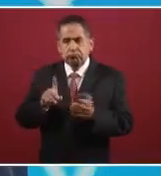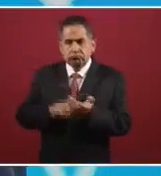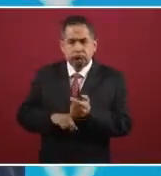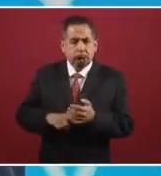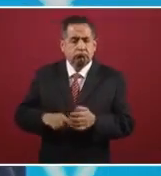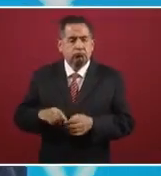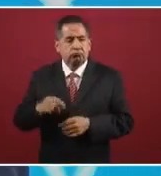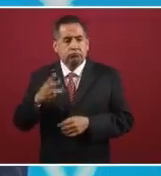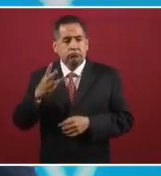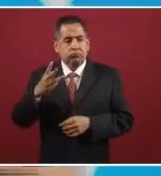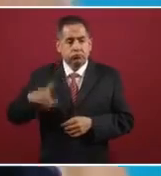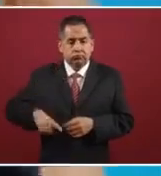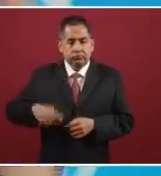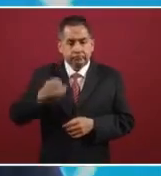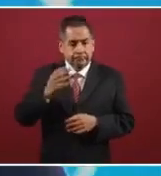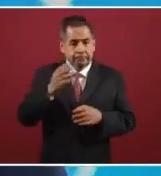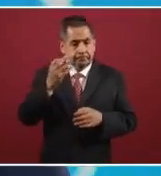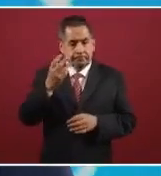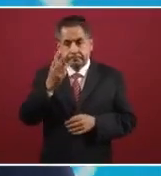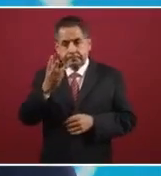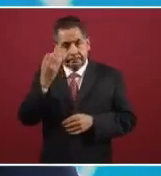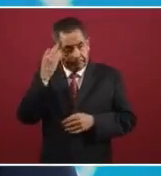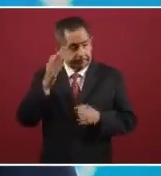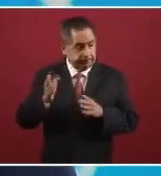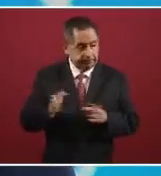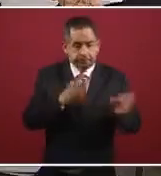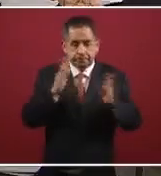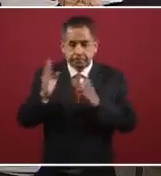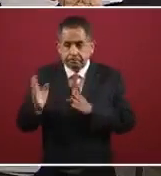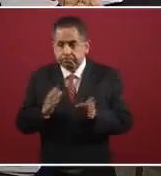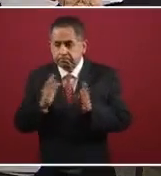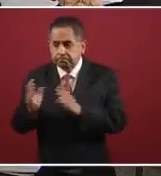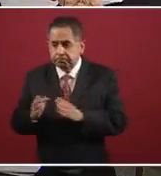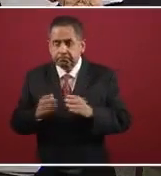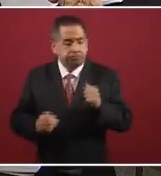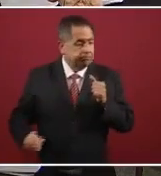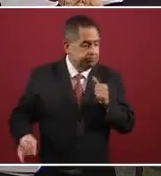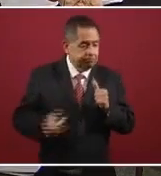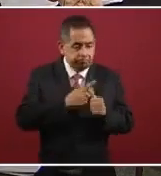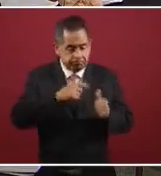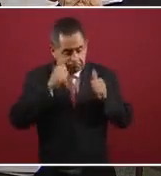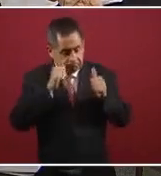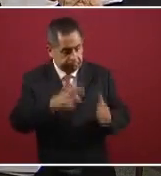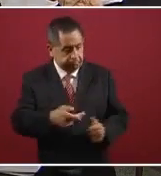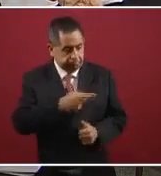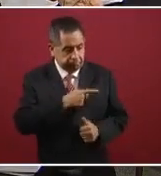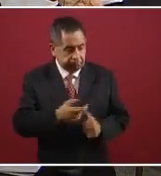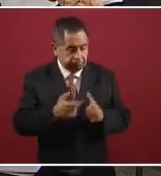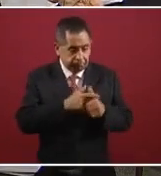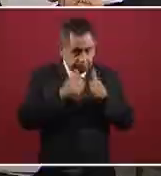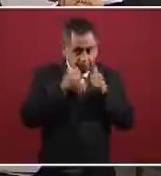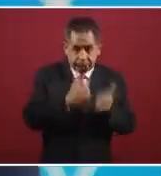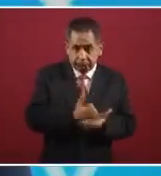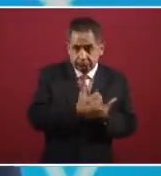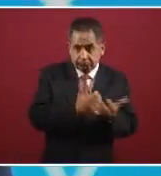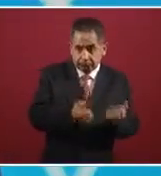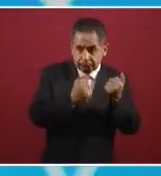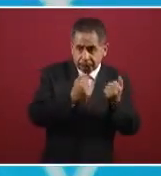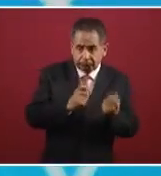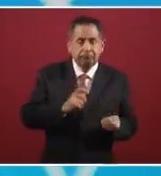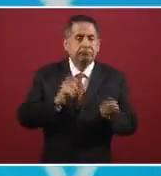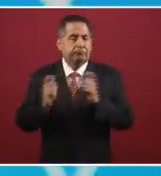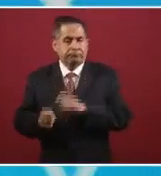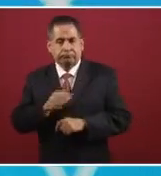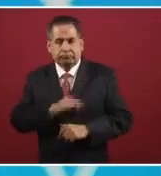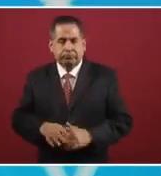tres periodos de gobierno porque en el primero pusimos el plato de comida. Si no, no hubiéramos podido. Y se puede transformar. Lo decimos